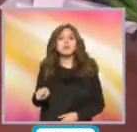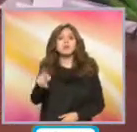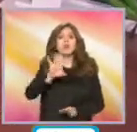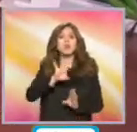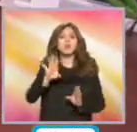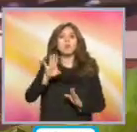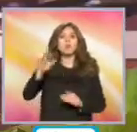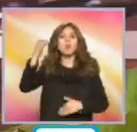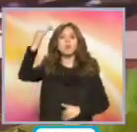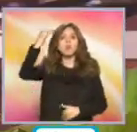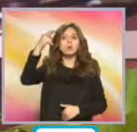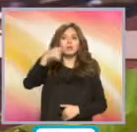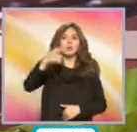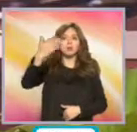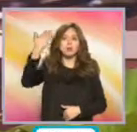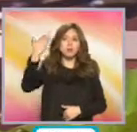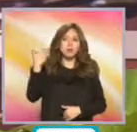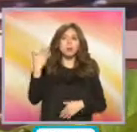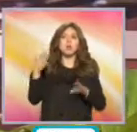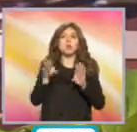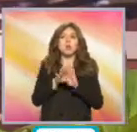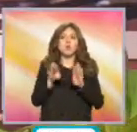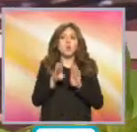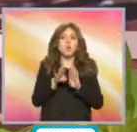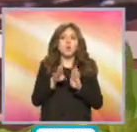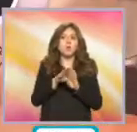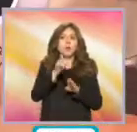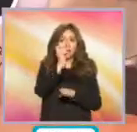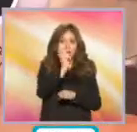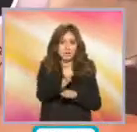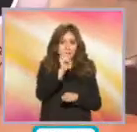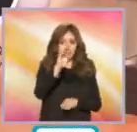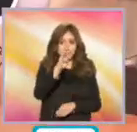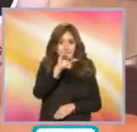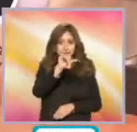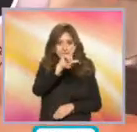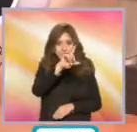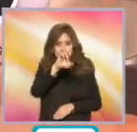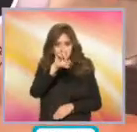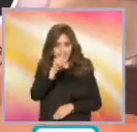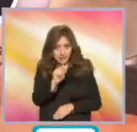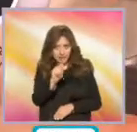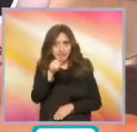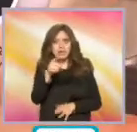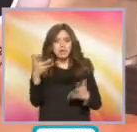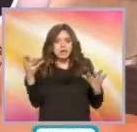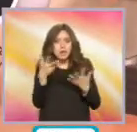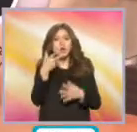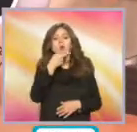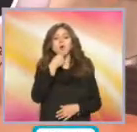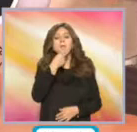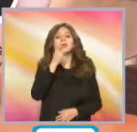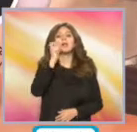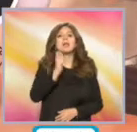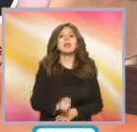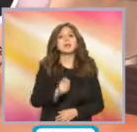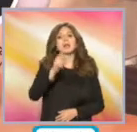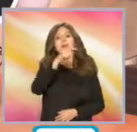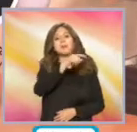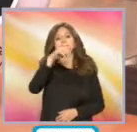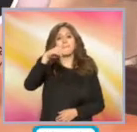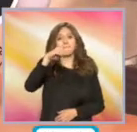dancístico fue trascendental, es un parteaguas, porque a partir de este ballet la coreografía es de Sir Kenneth Macmillan, de un